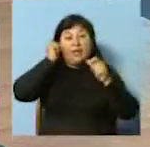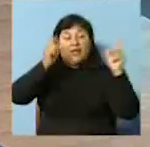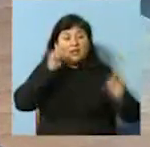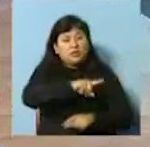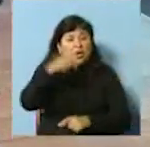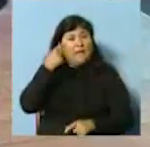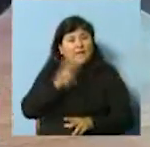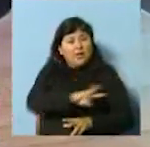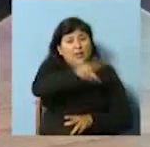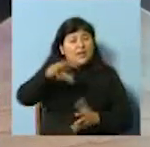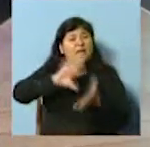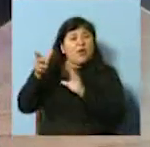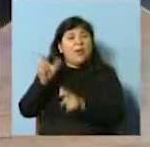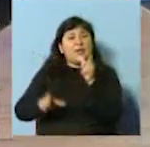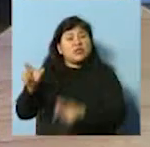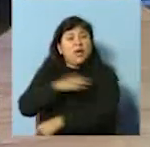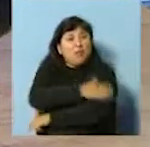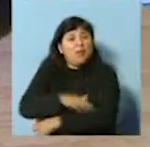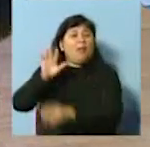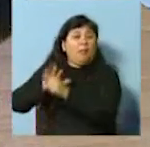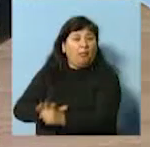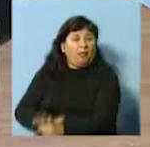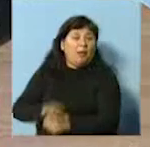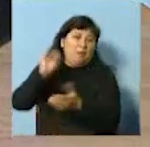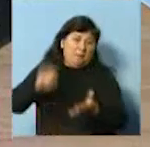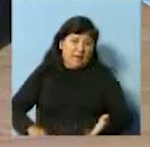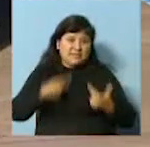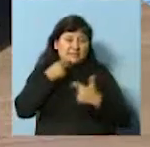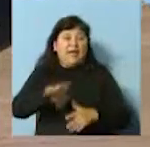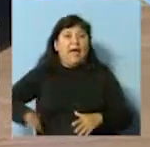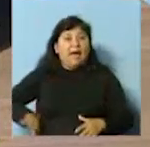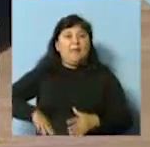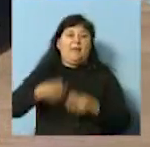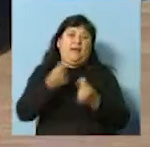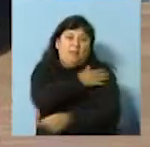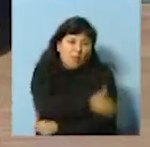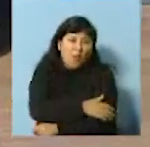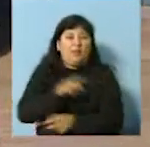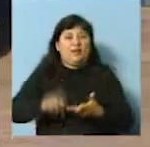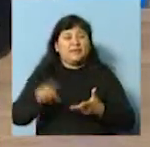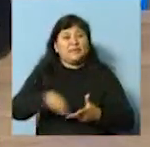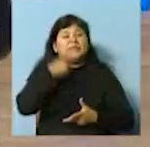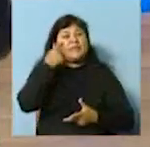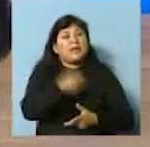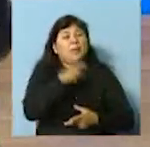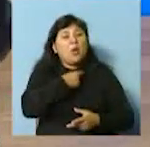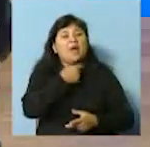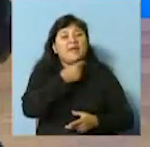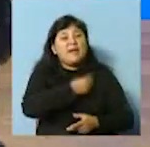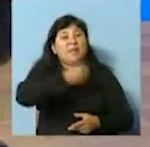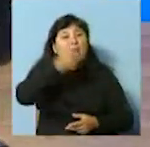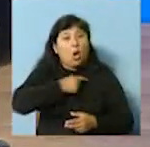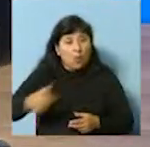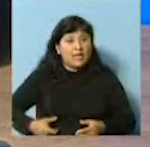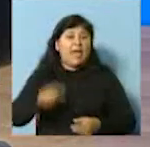pobre trabajo alejandro sos candidato a gobernador por la provincia de jujuy puntualmente cuál es la plataforma que te lleva en esta